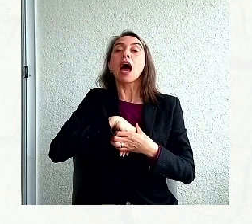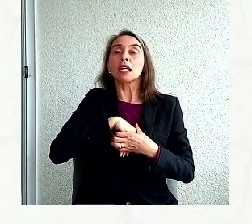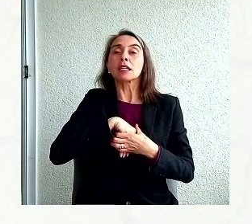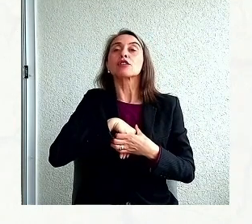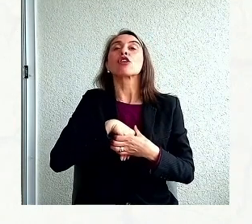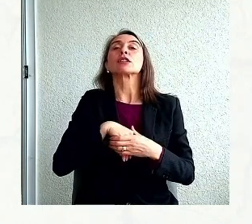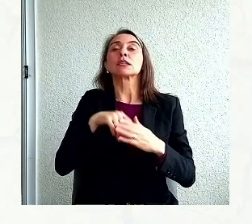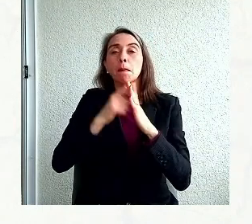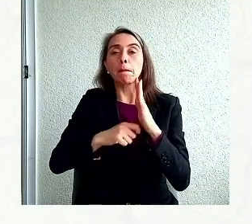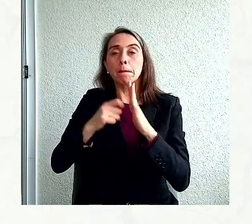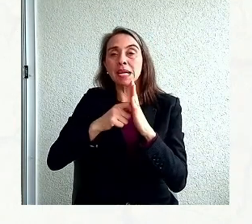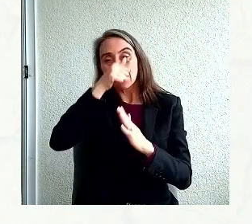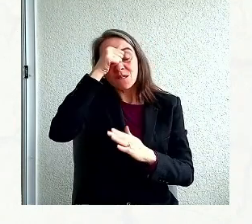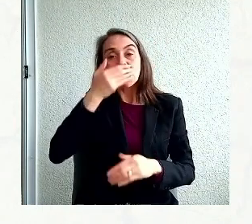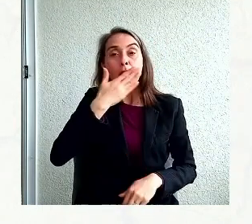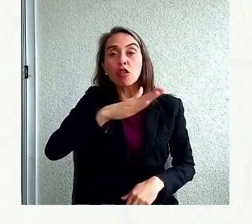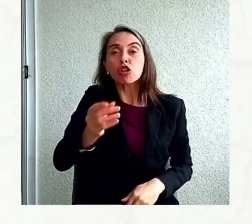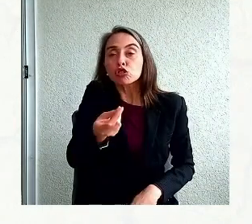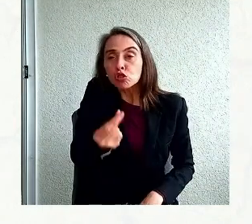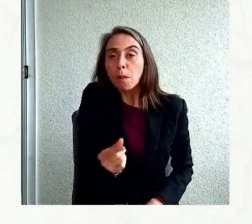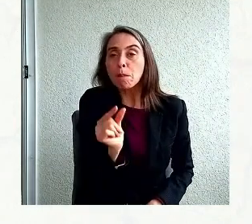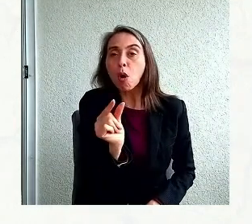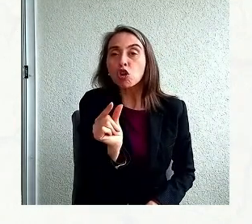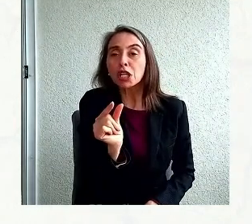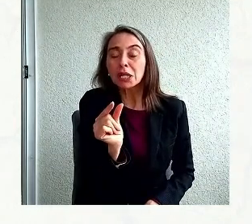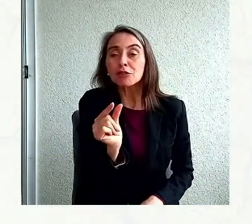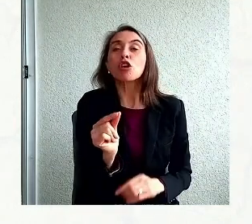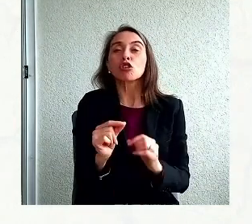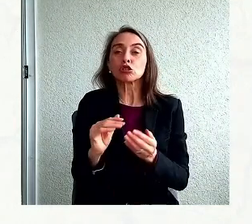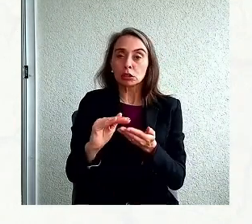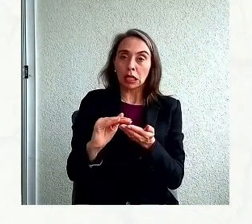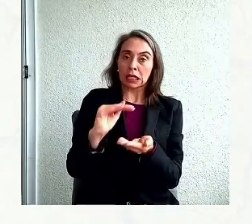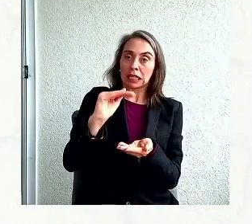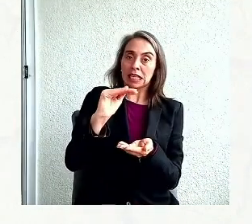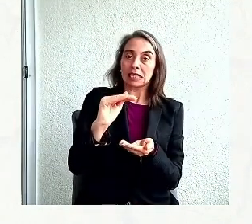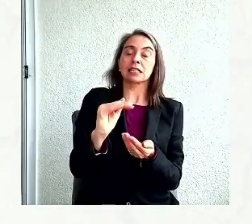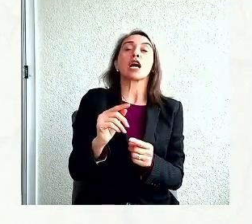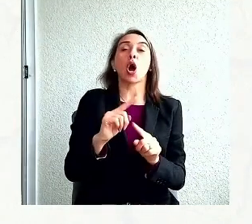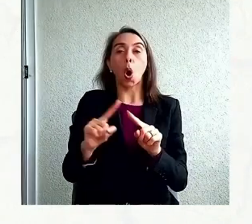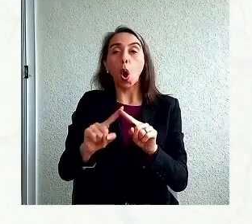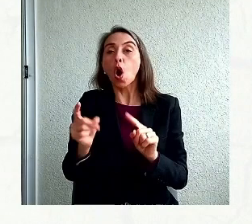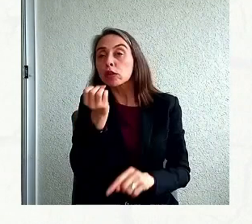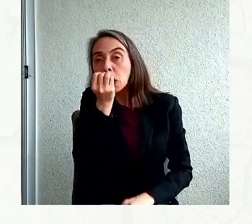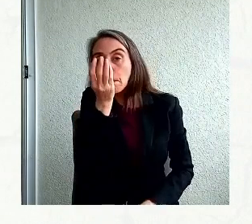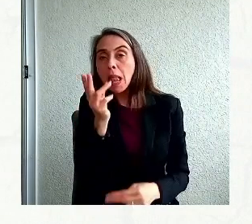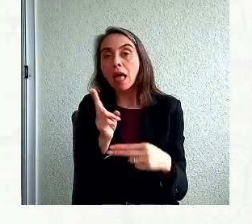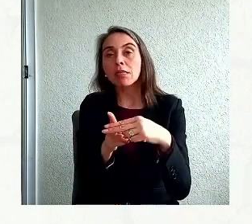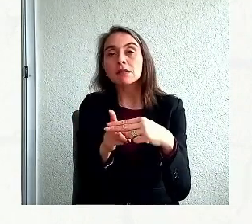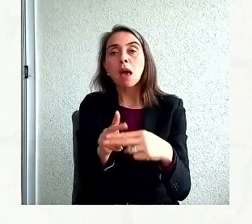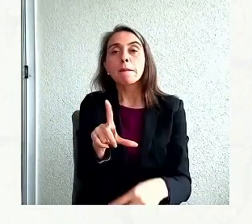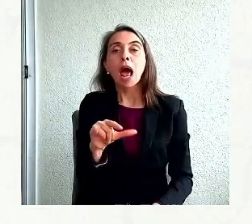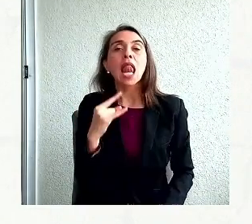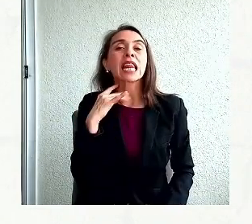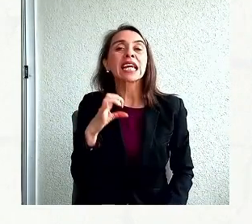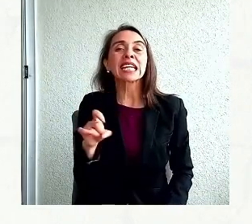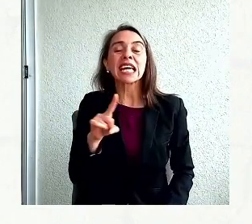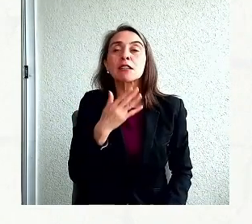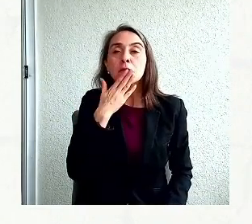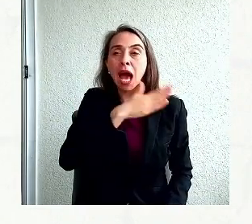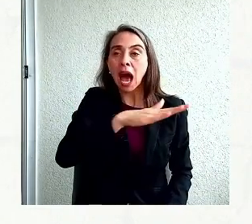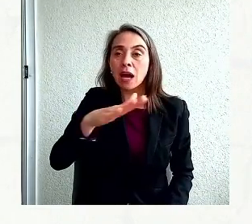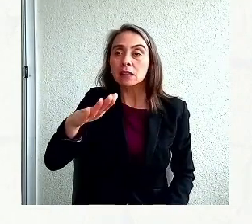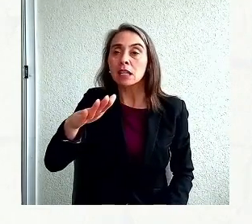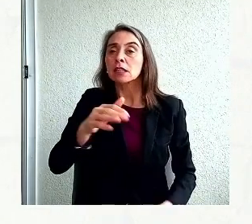encontrado también que los líquenes antárticos son los que muestran mayor sensibilidad al calentamiento, y este estaría de forma